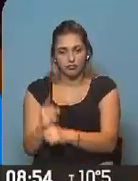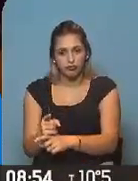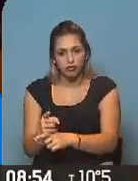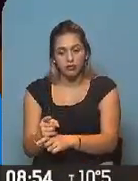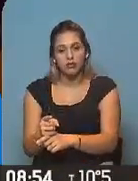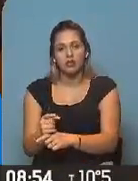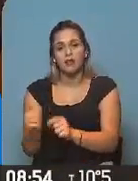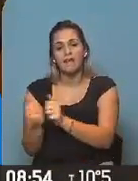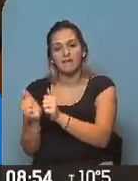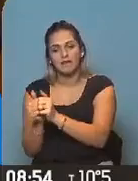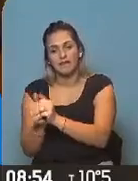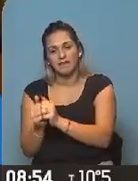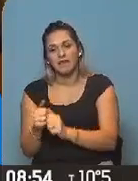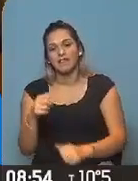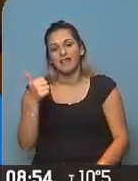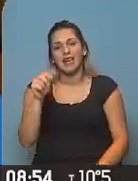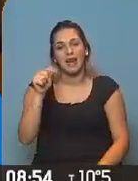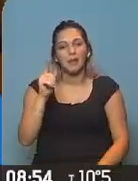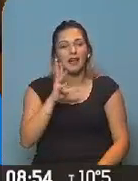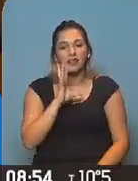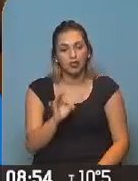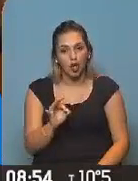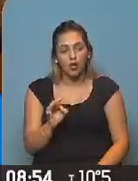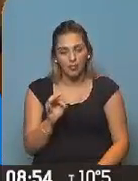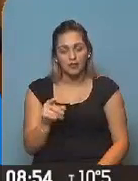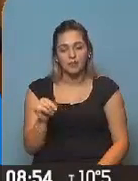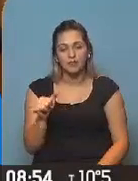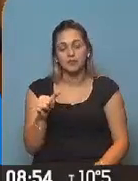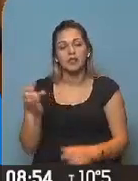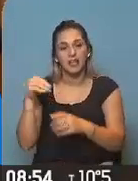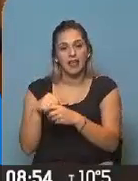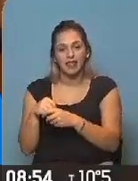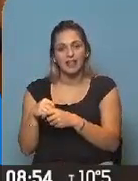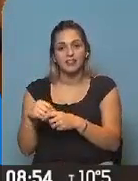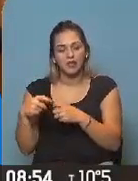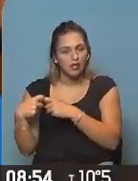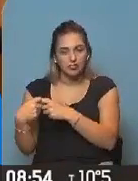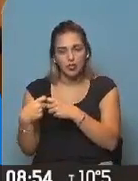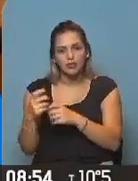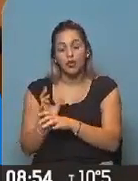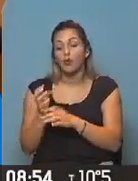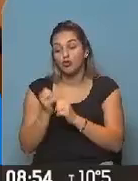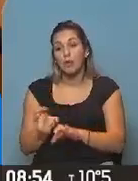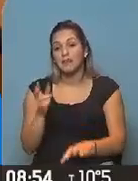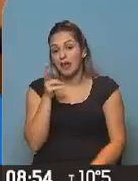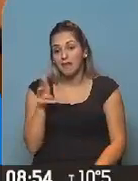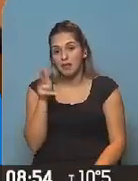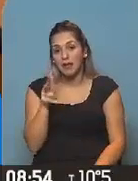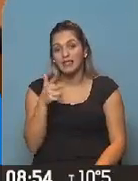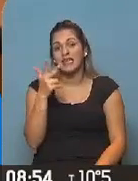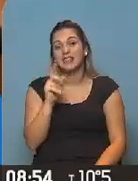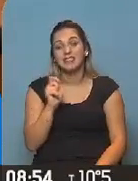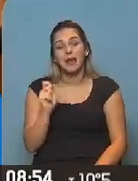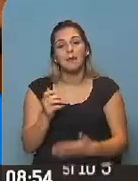mano derecha de Alberto en este momento. El curso como interno. Claro, como interno. Y cuando yo empecé a filmar, hacía 3 meses que estaba en